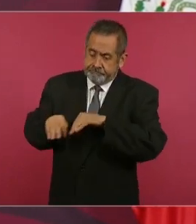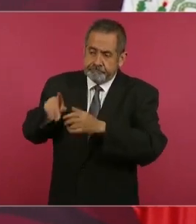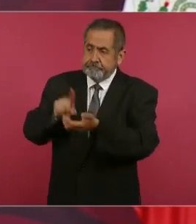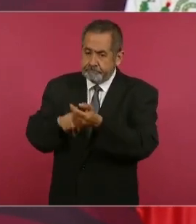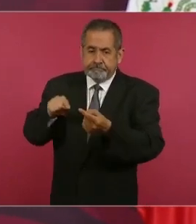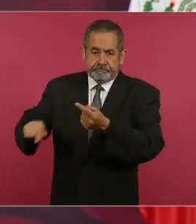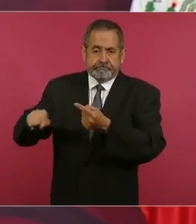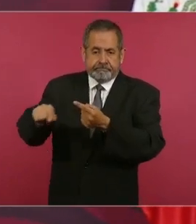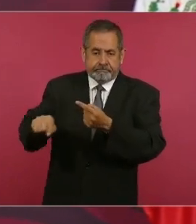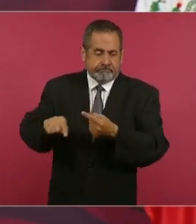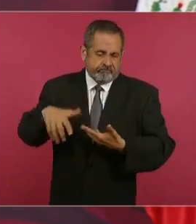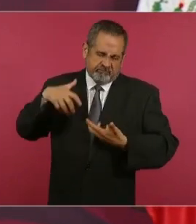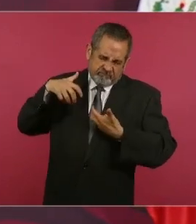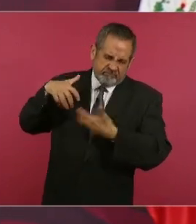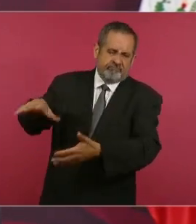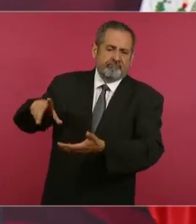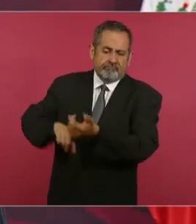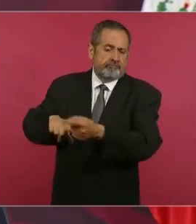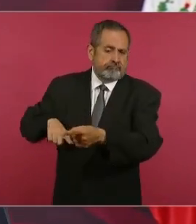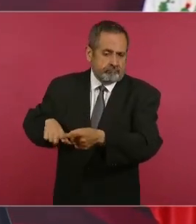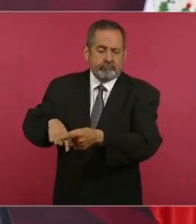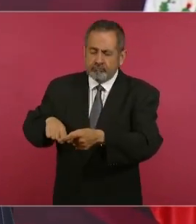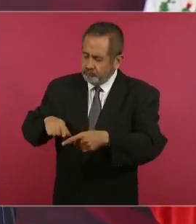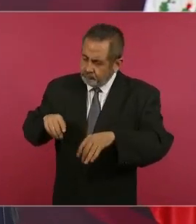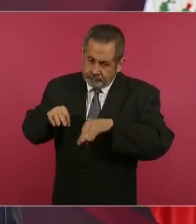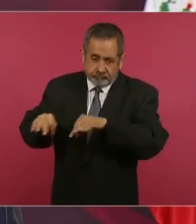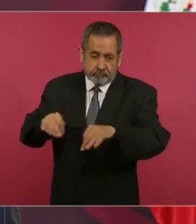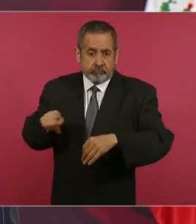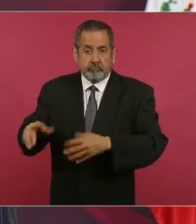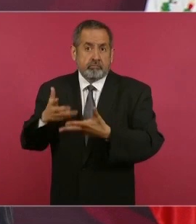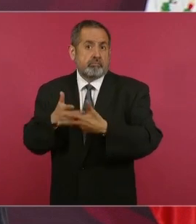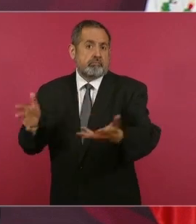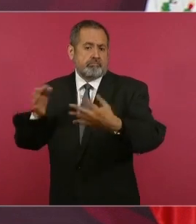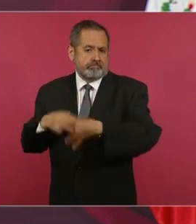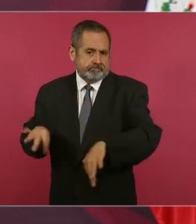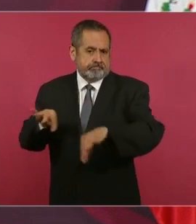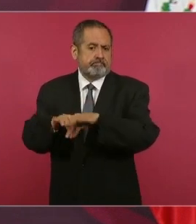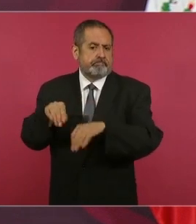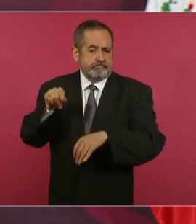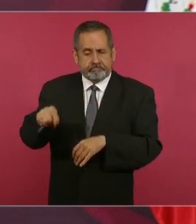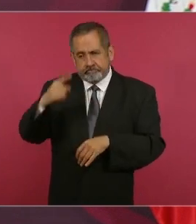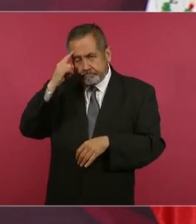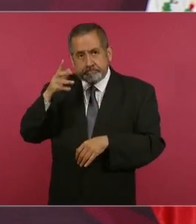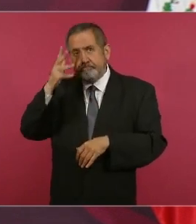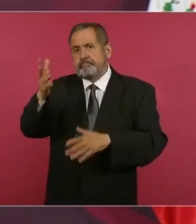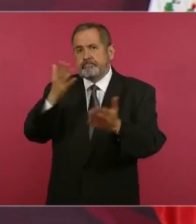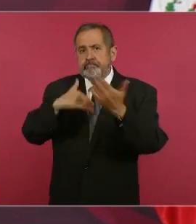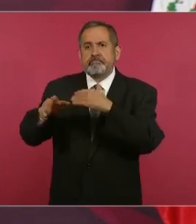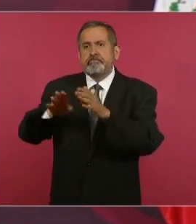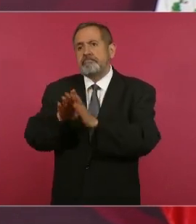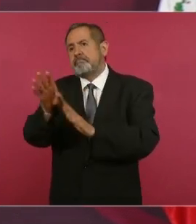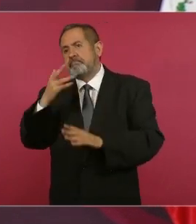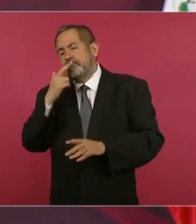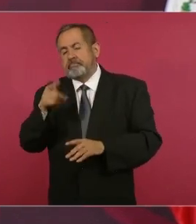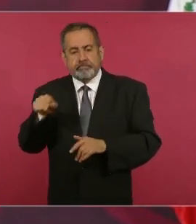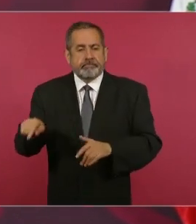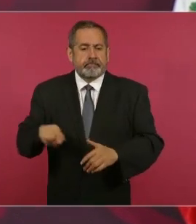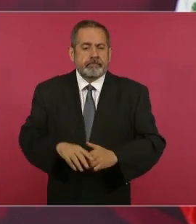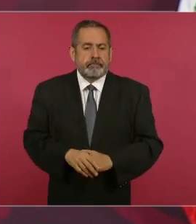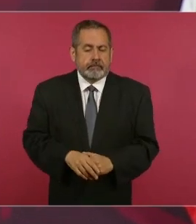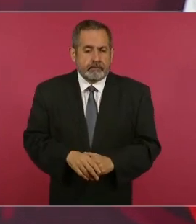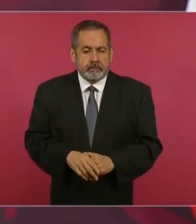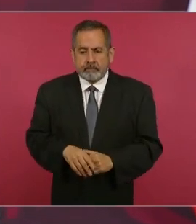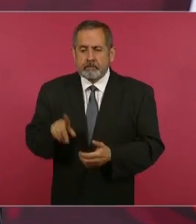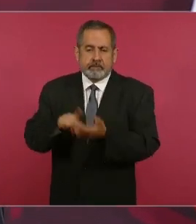de esa inversión pública y va a ser una obra muy importante para el desarrollo futuro